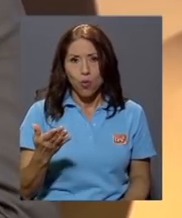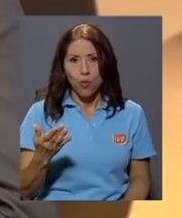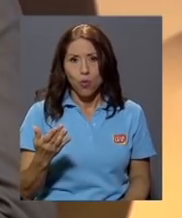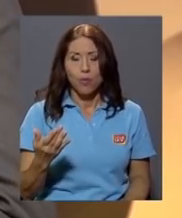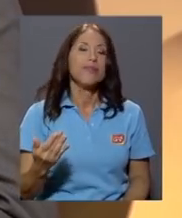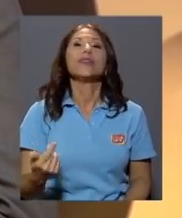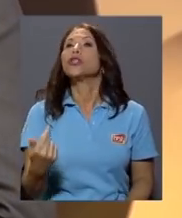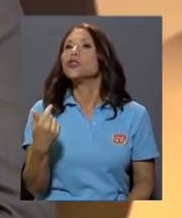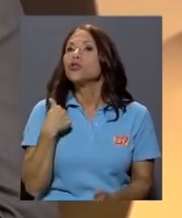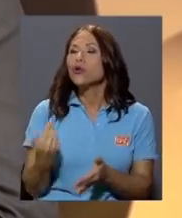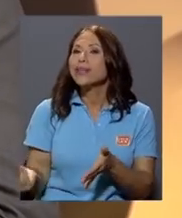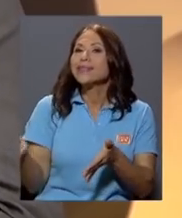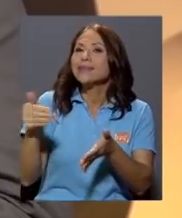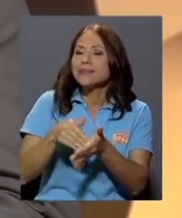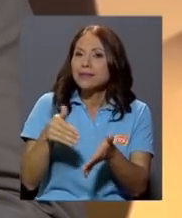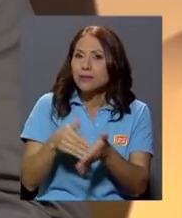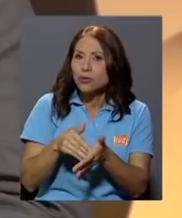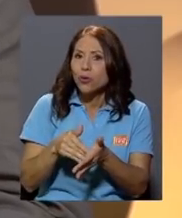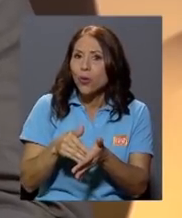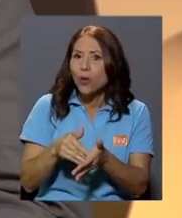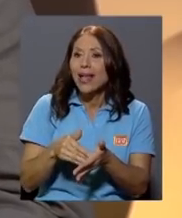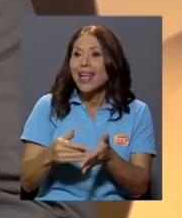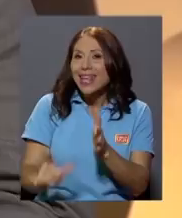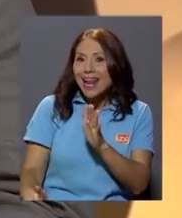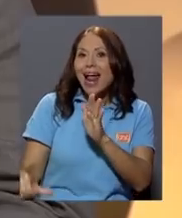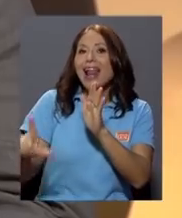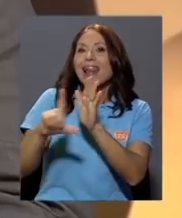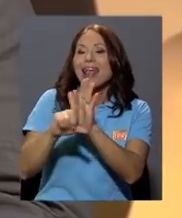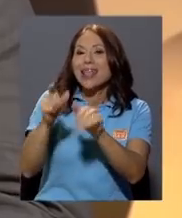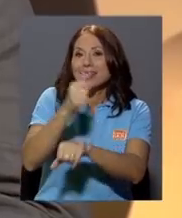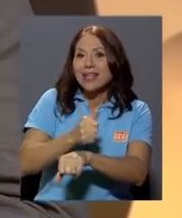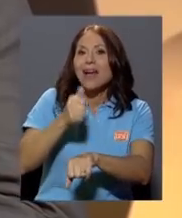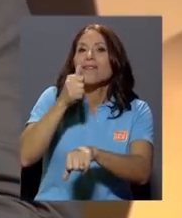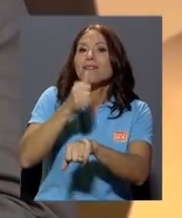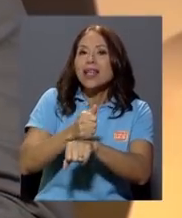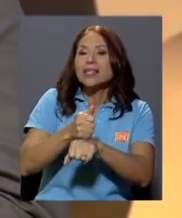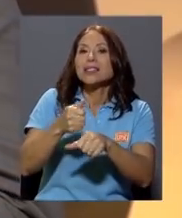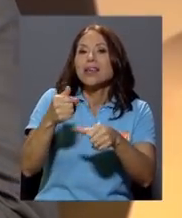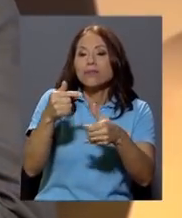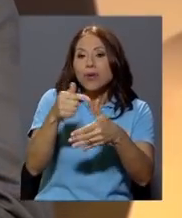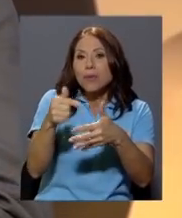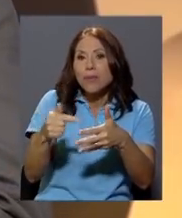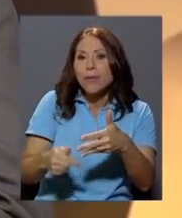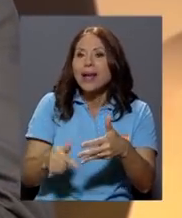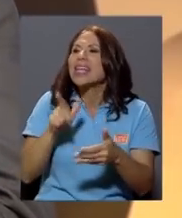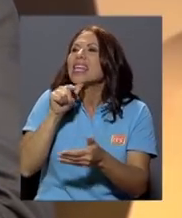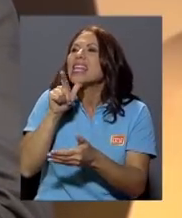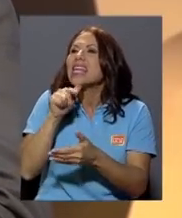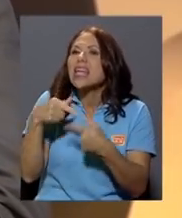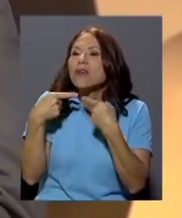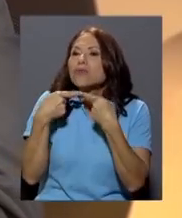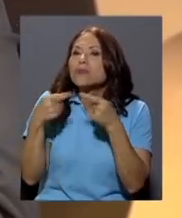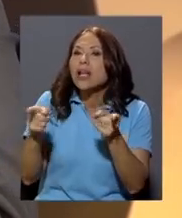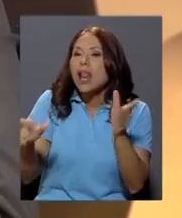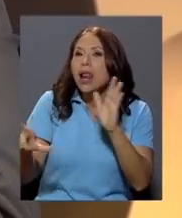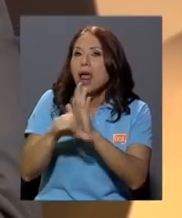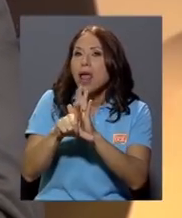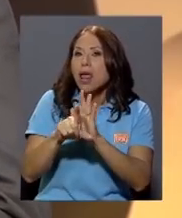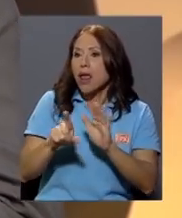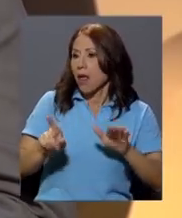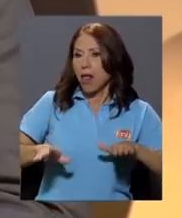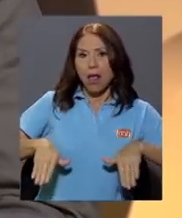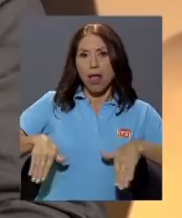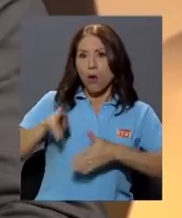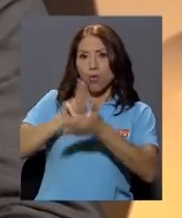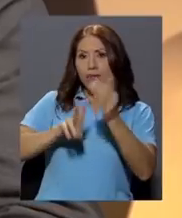Yo insisto en que existe y es la ley quien establece una serie de condiciones. Ahora, ¿quién emitió la ley? La ley no la emitió la Universidad